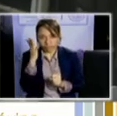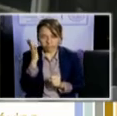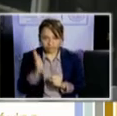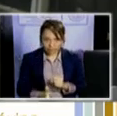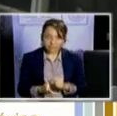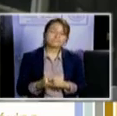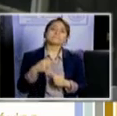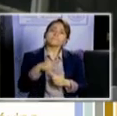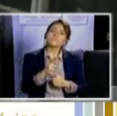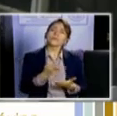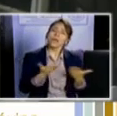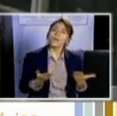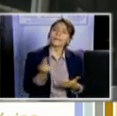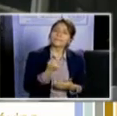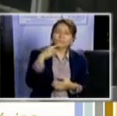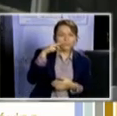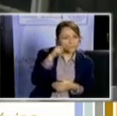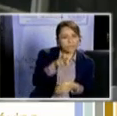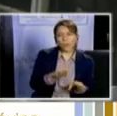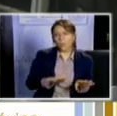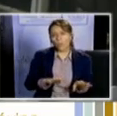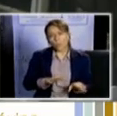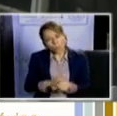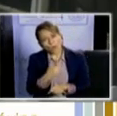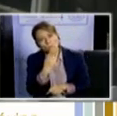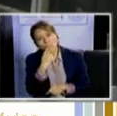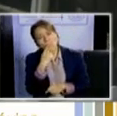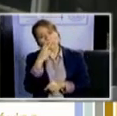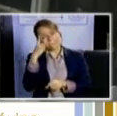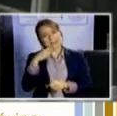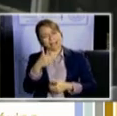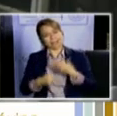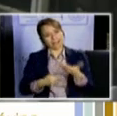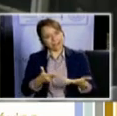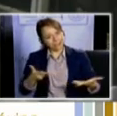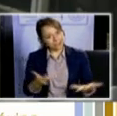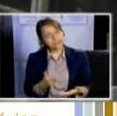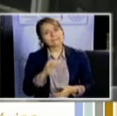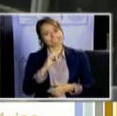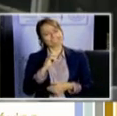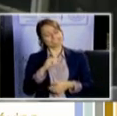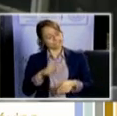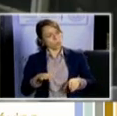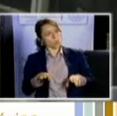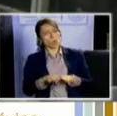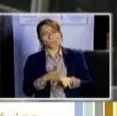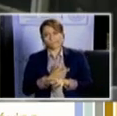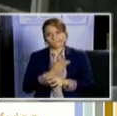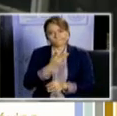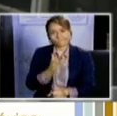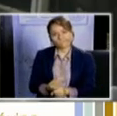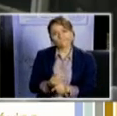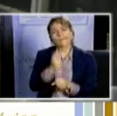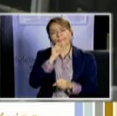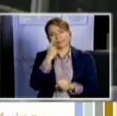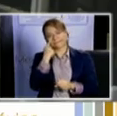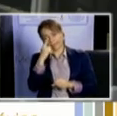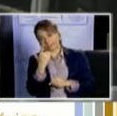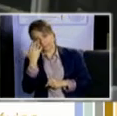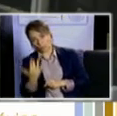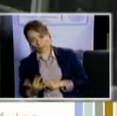efectivamente funcionan así. Uno es que efectivamente estén en paridad la adaptación con la mitigación, 50% y 50%, que